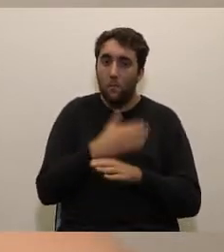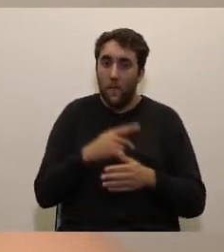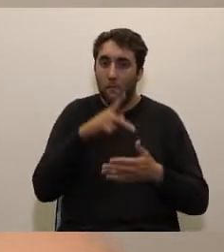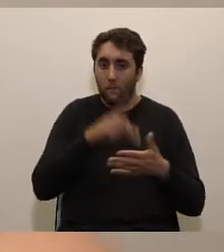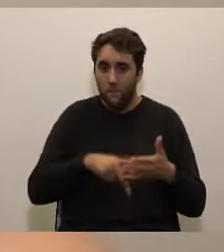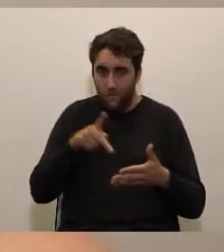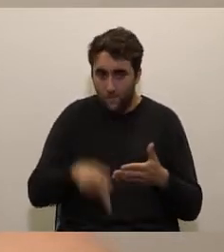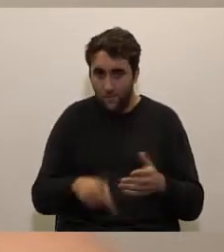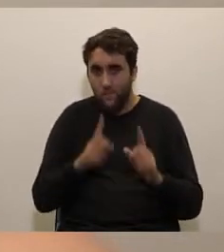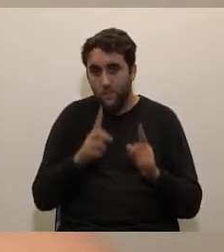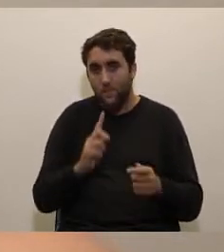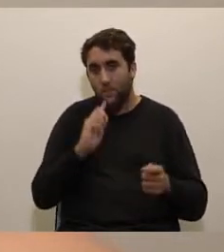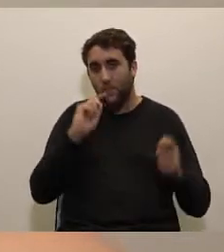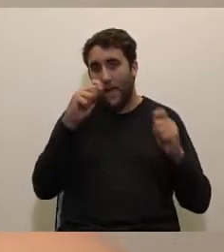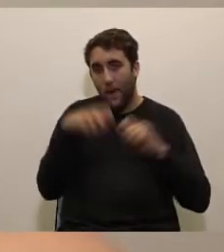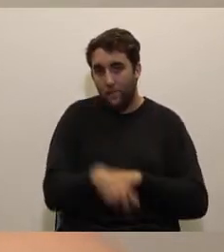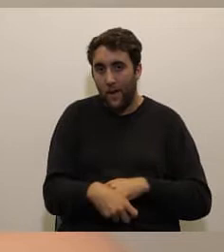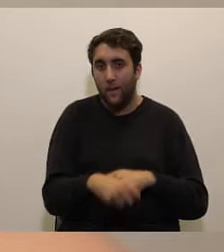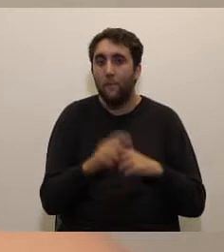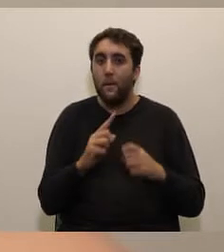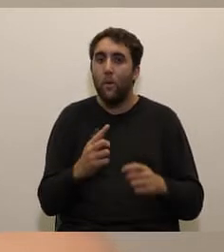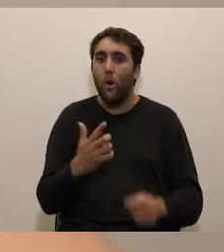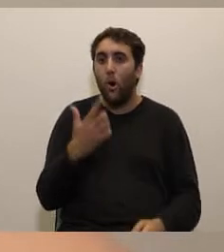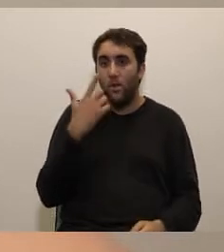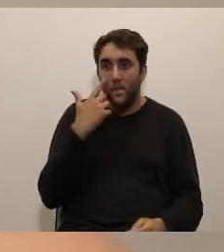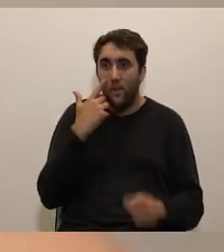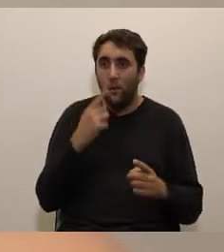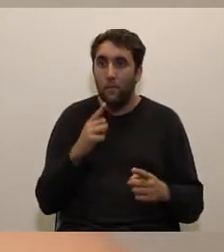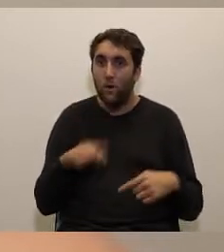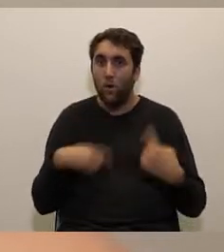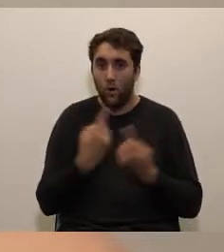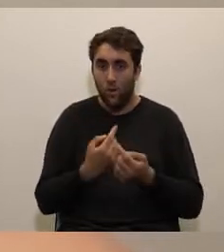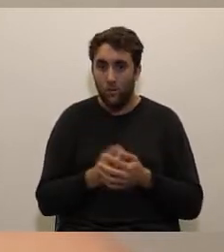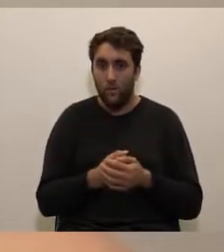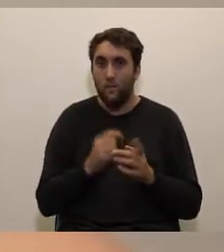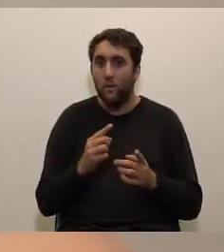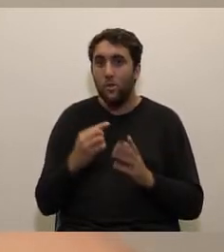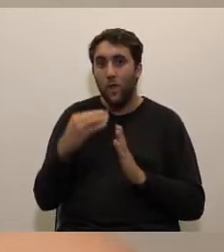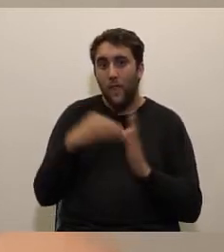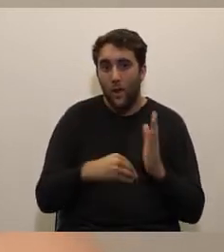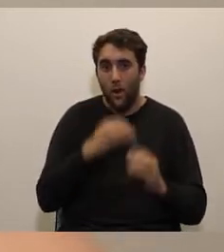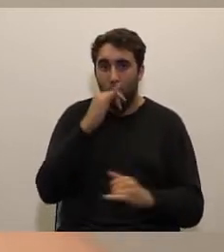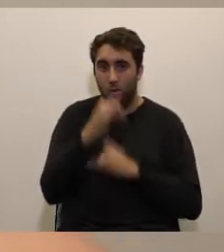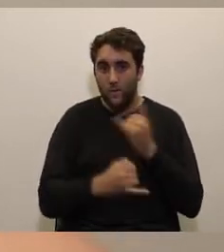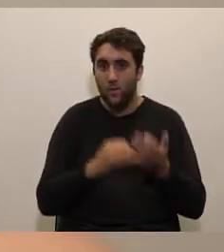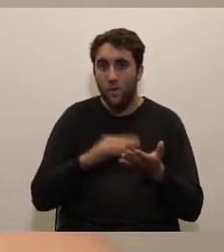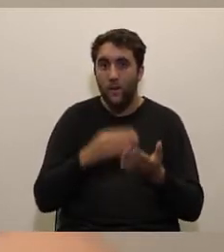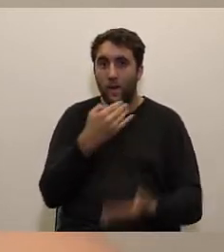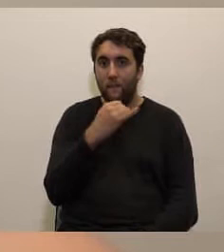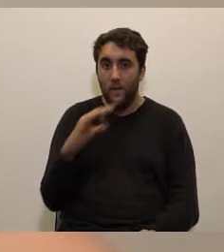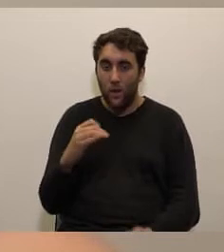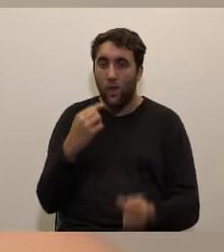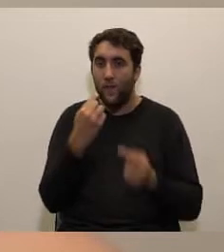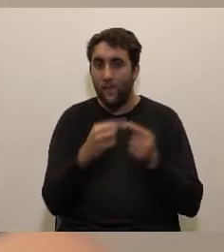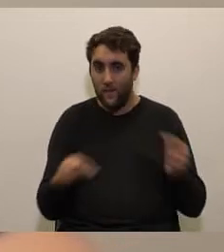y cambiar cosas conociendo eso que les rodea, y esos son también datos e información de biodiversidad. Y